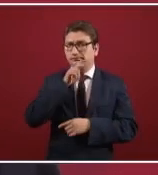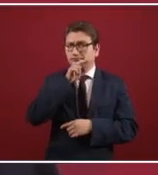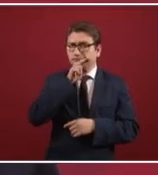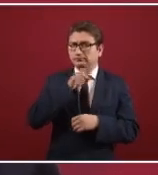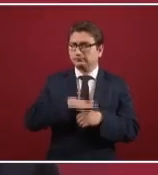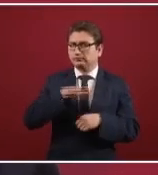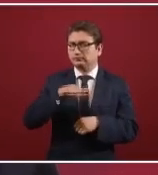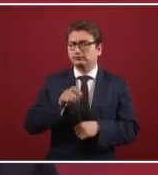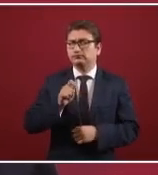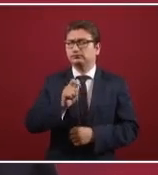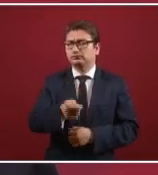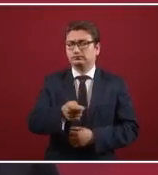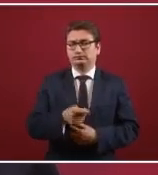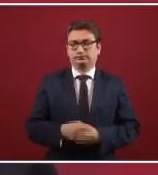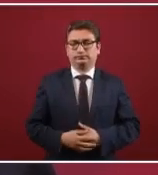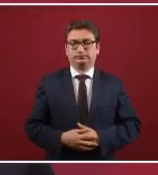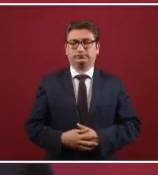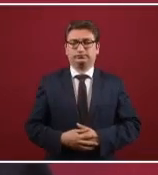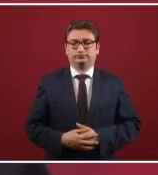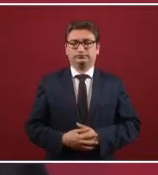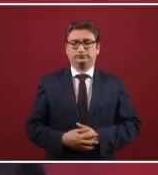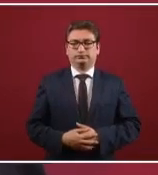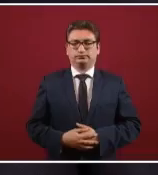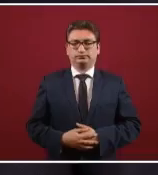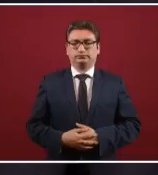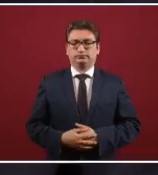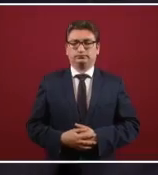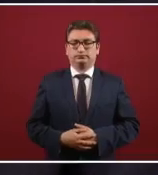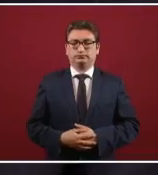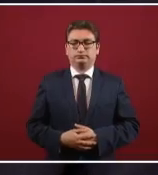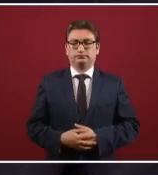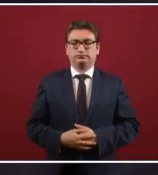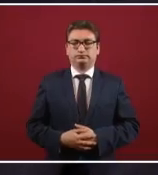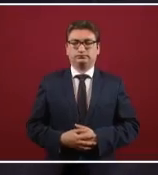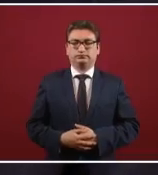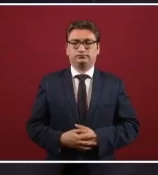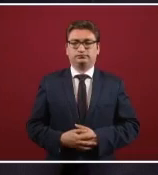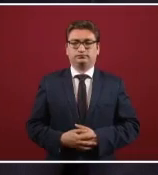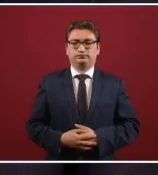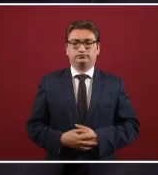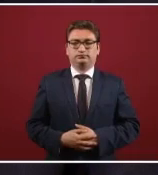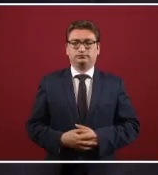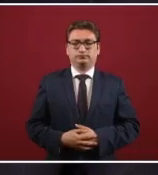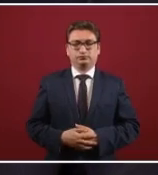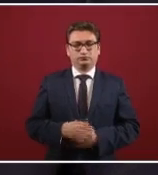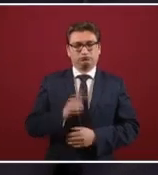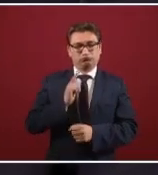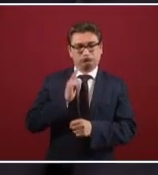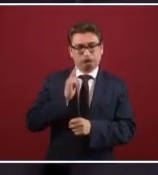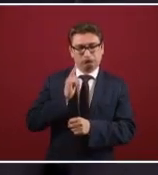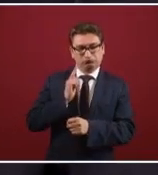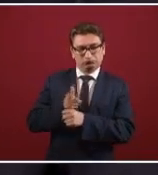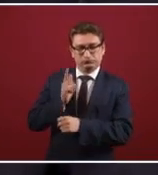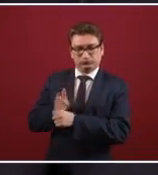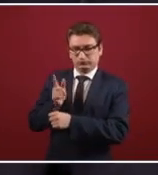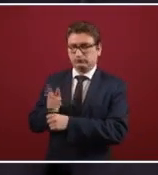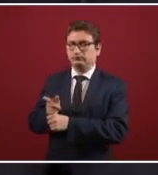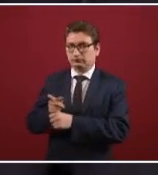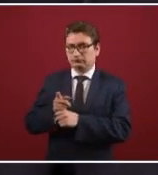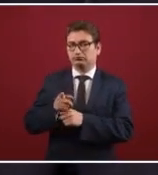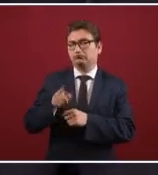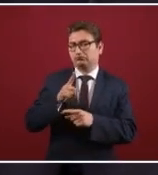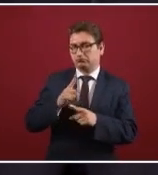de qué se han descubierto y se han destruido